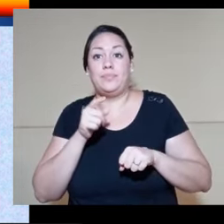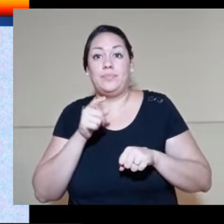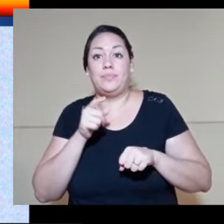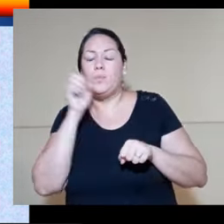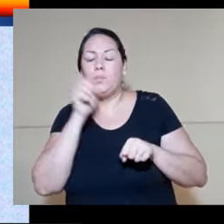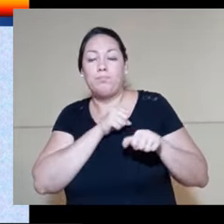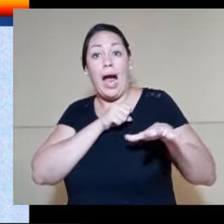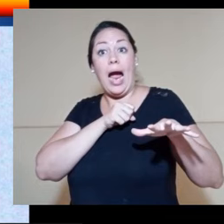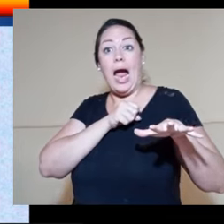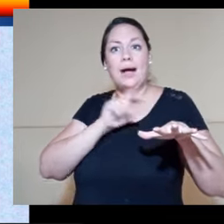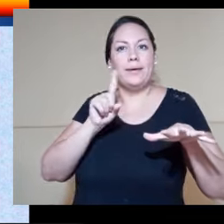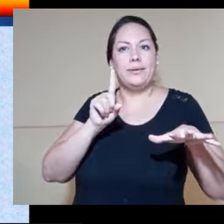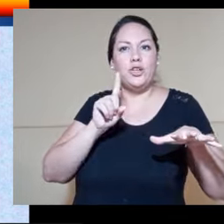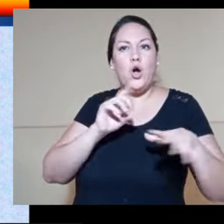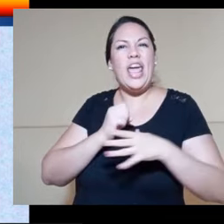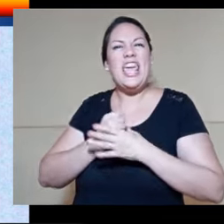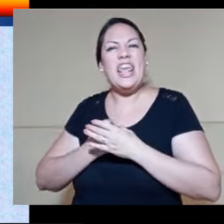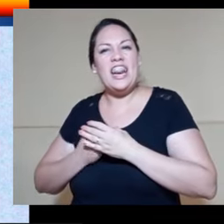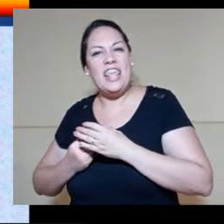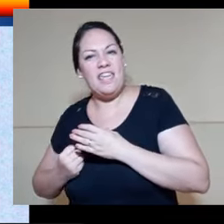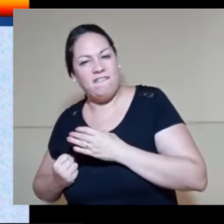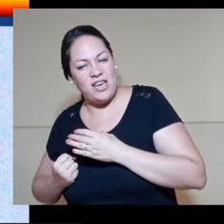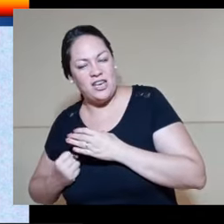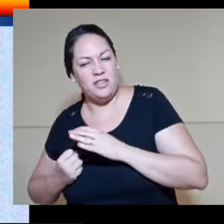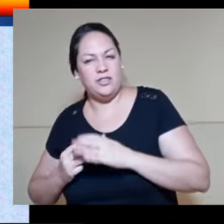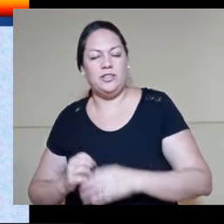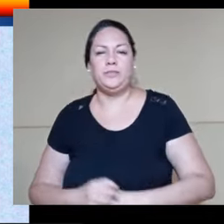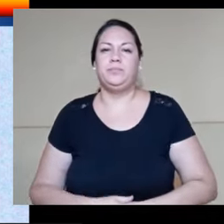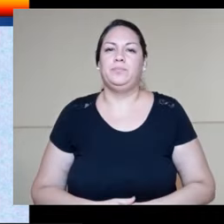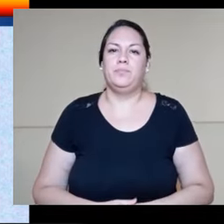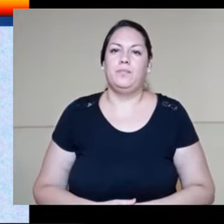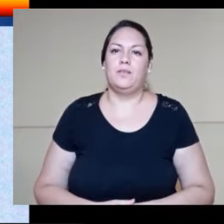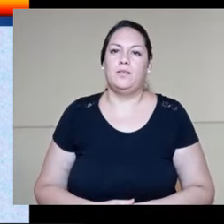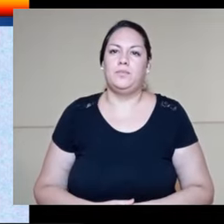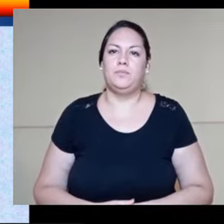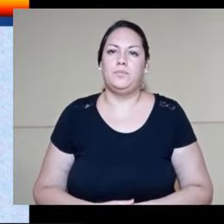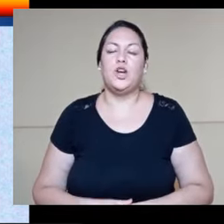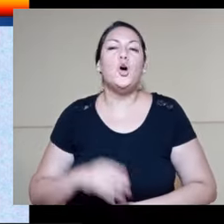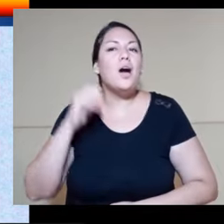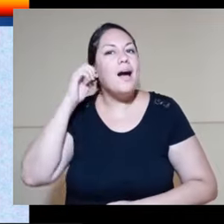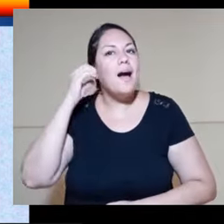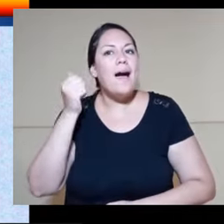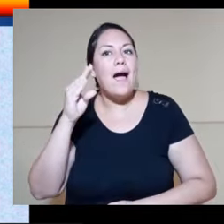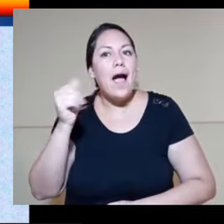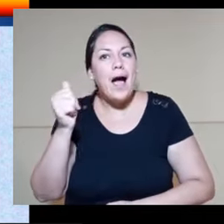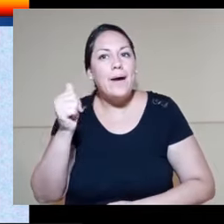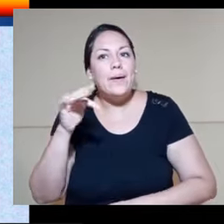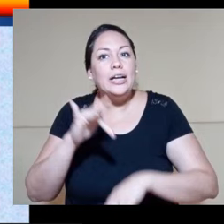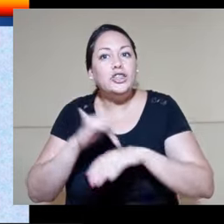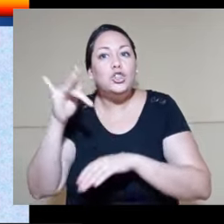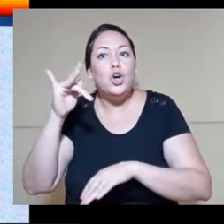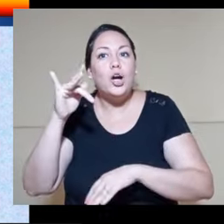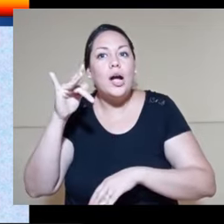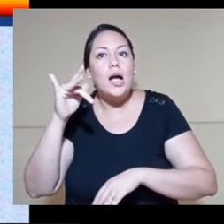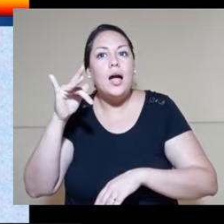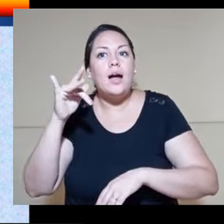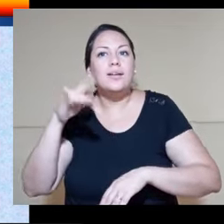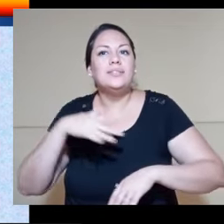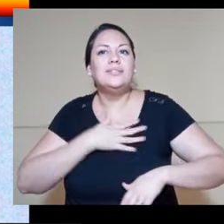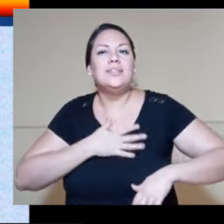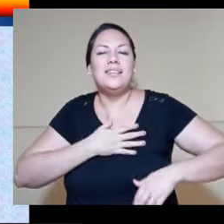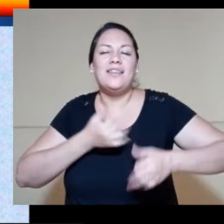vez de excitar, en algunos casos sí excita, porque toca otros neurotransmisores, pero también cuando toca el